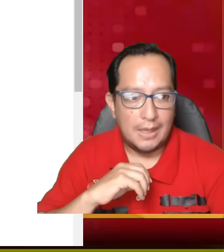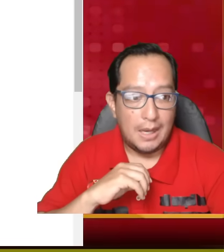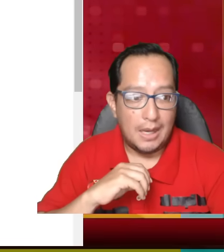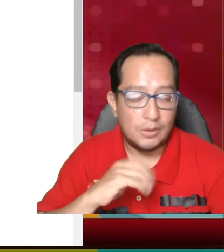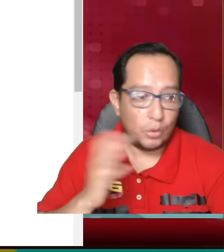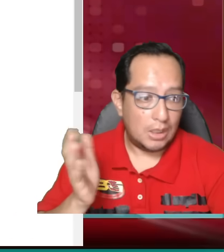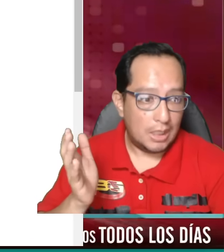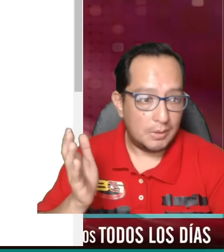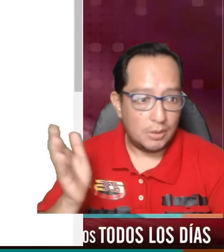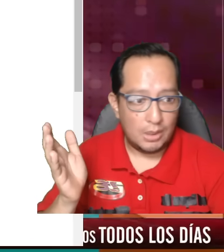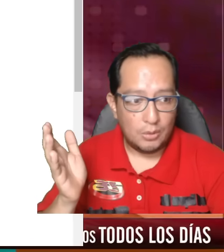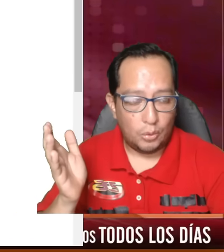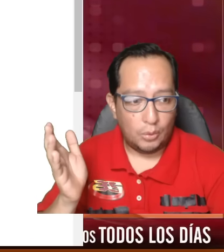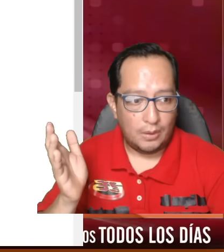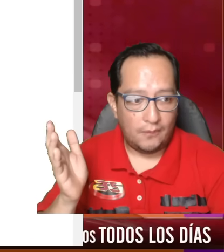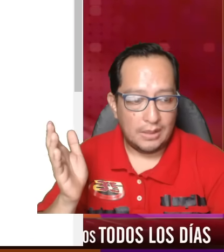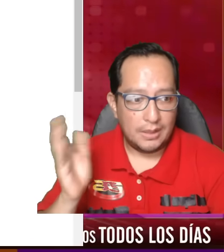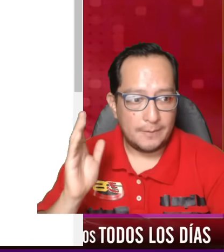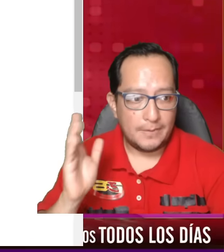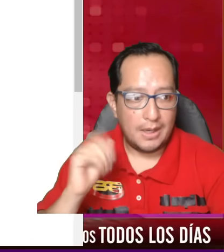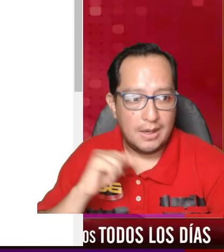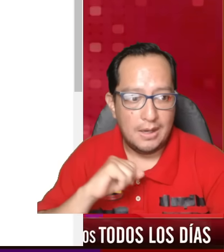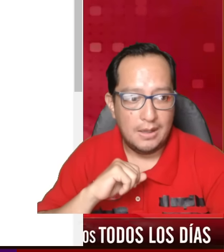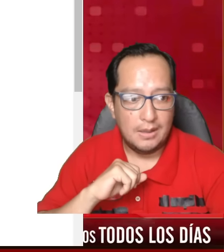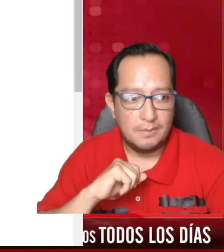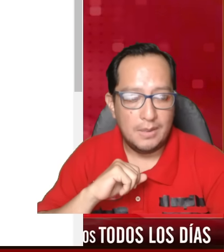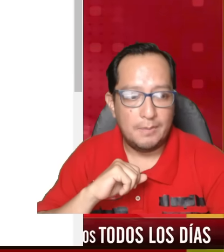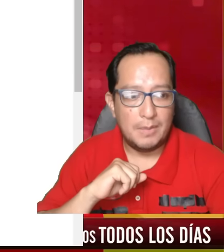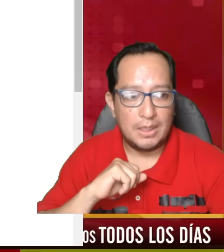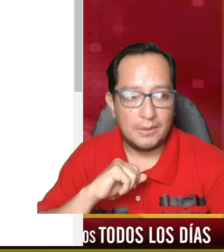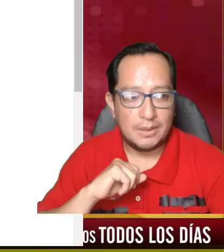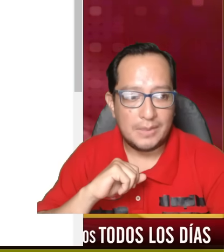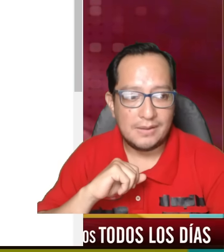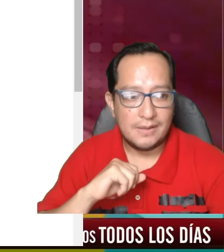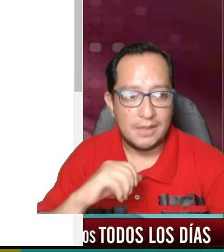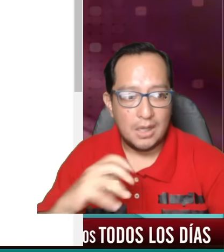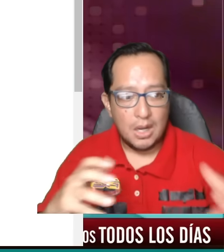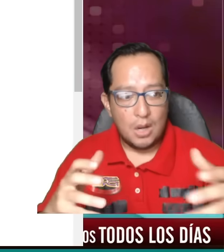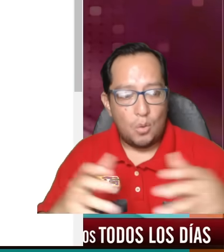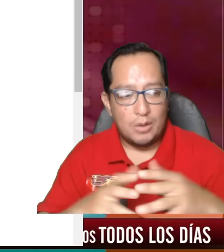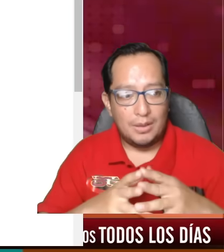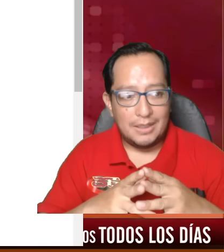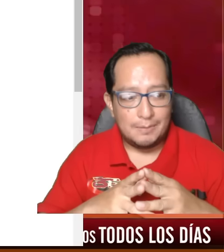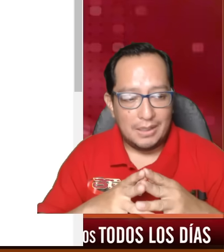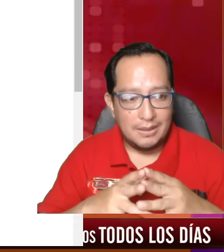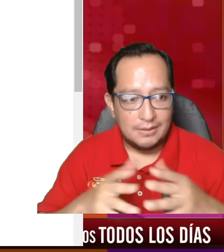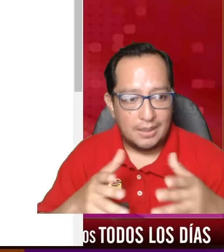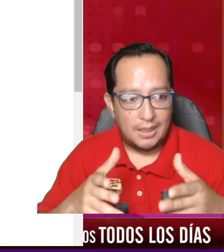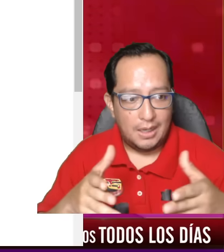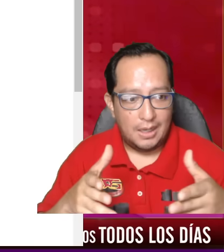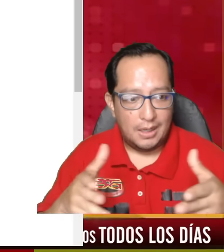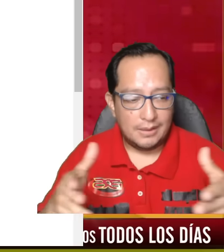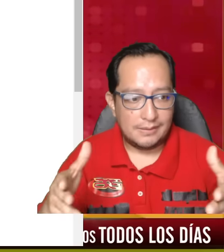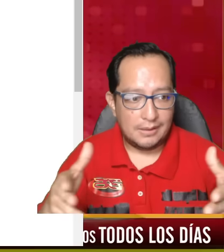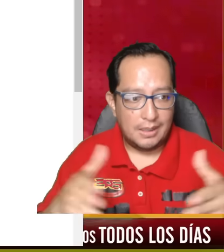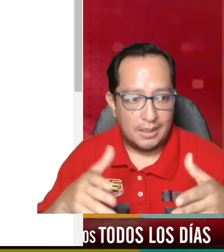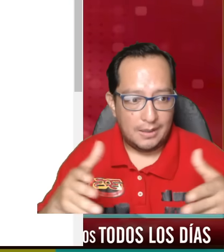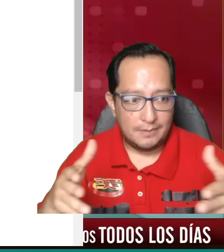amigas, que Xóchitl Gálvez igual incurrió en una falta en el primer debate presidencial, cuando al despedirse